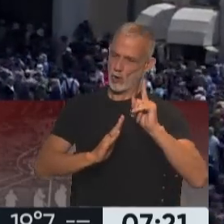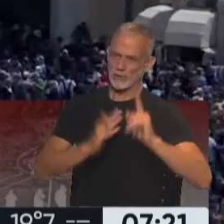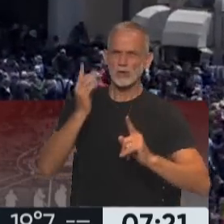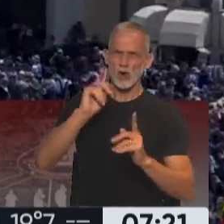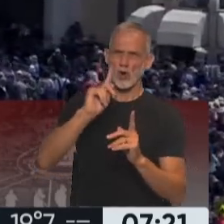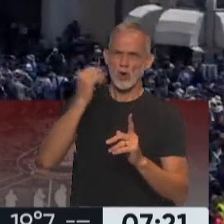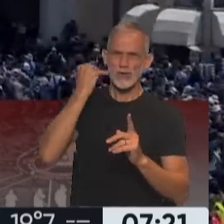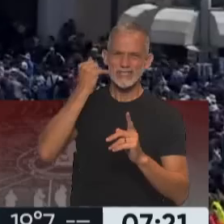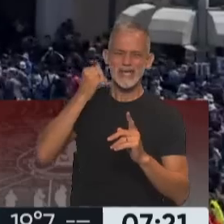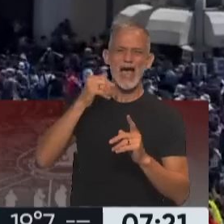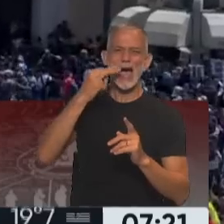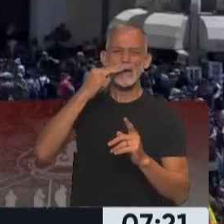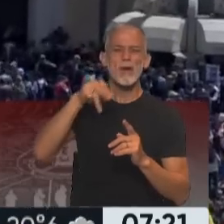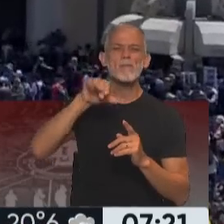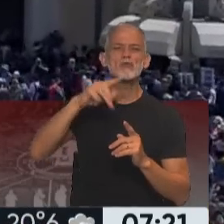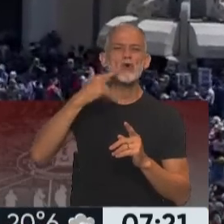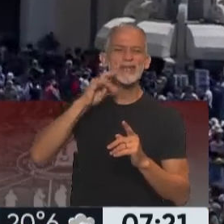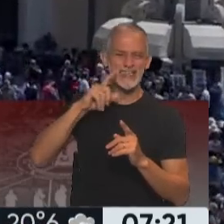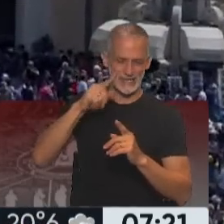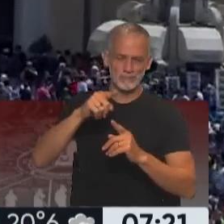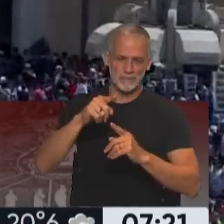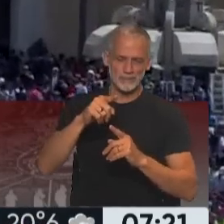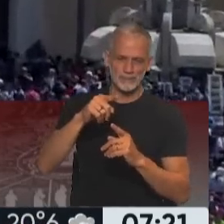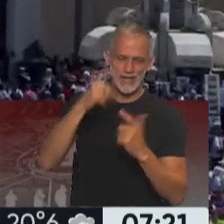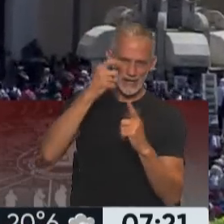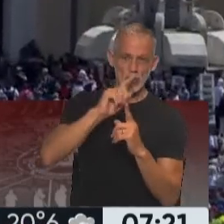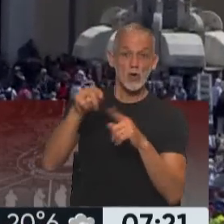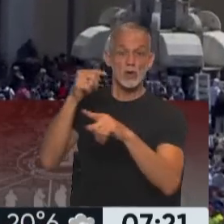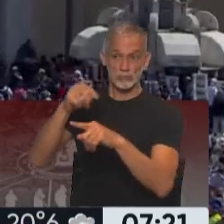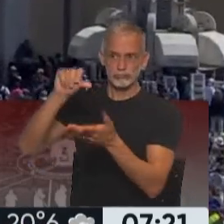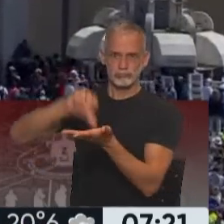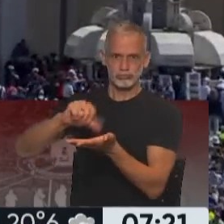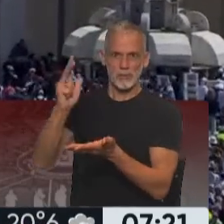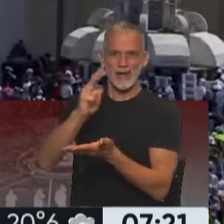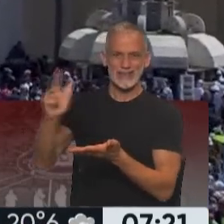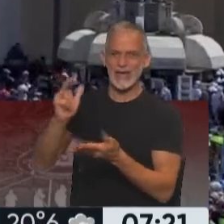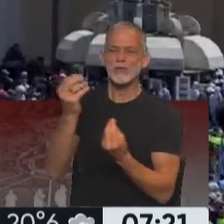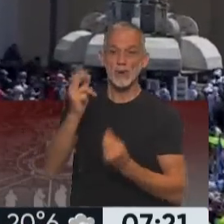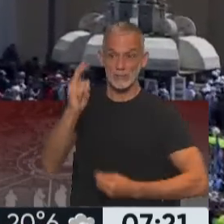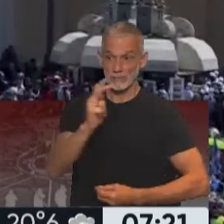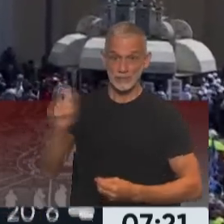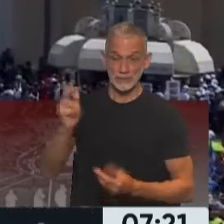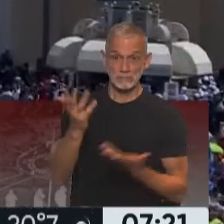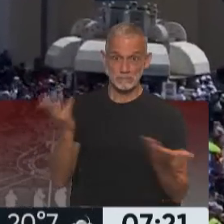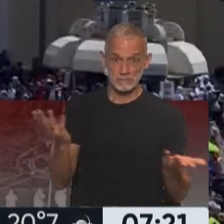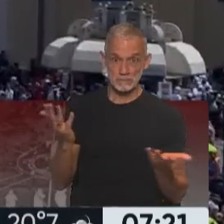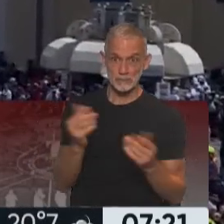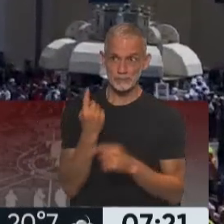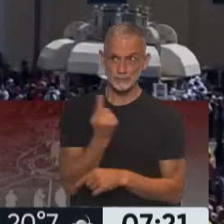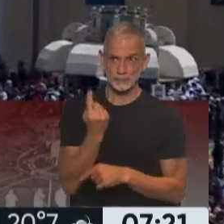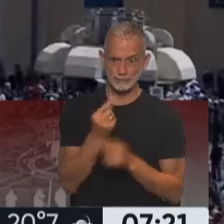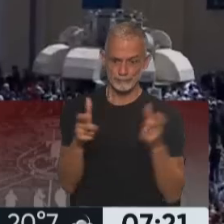estaba Benito Mussolini, perdón, y la Santa Sede, porque la Santa Sede se había quedado